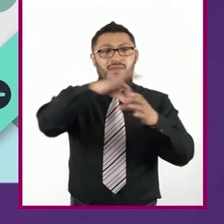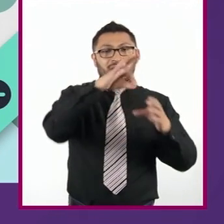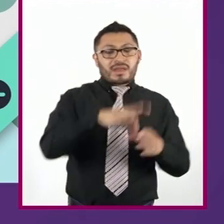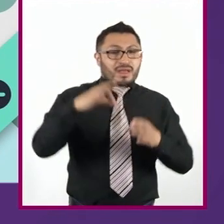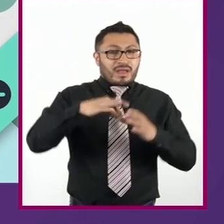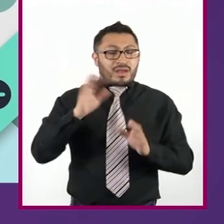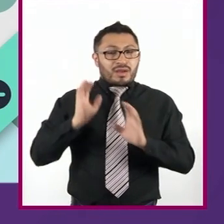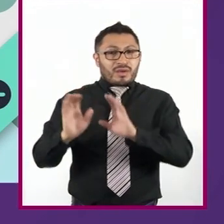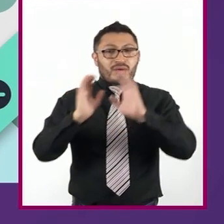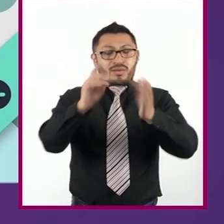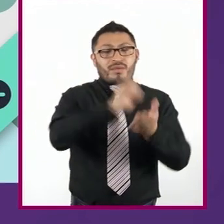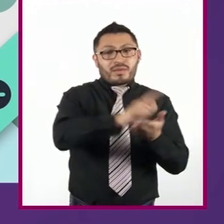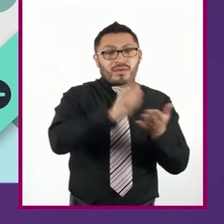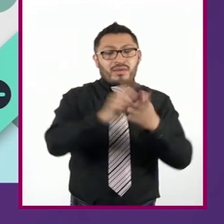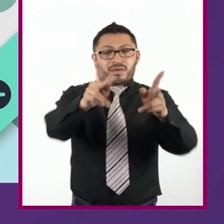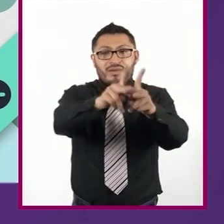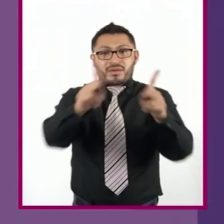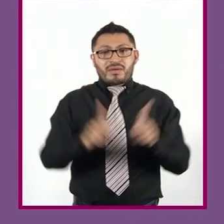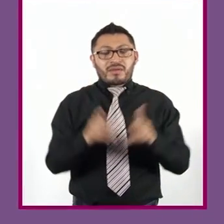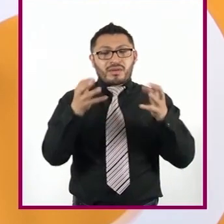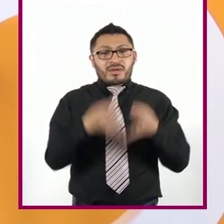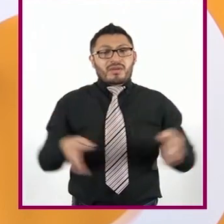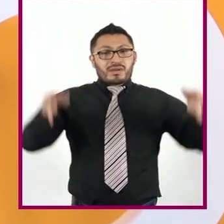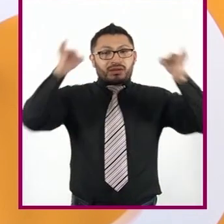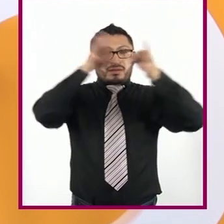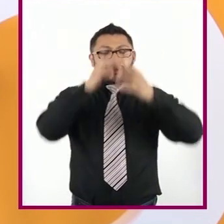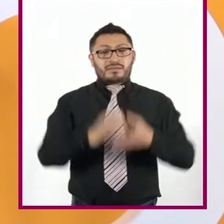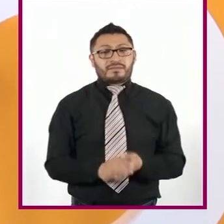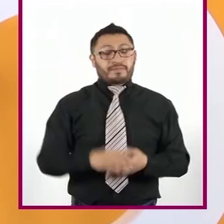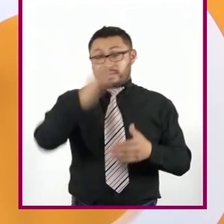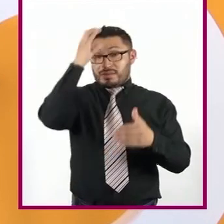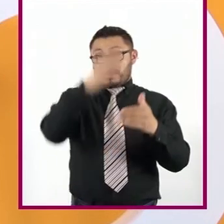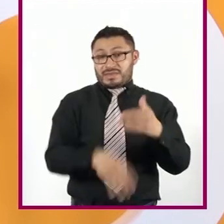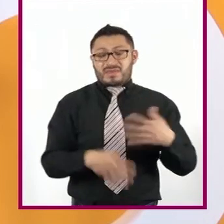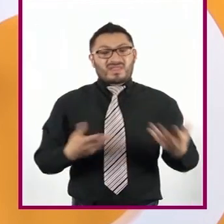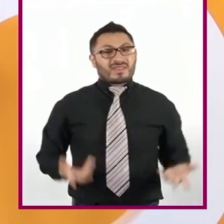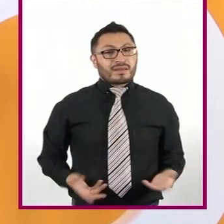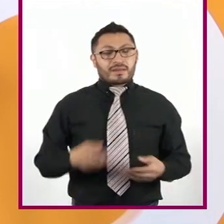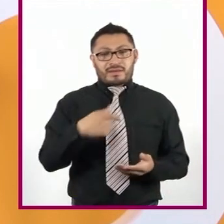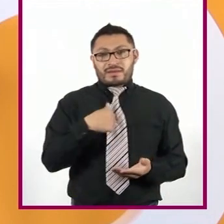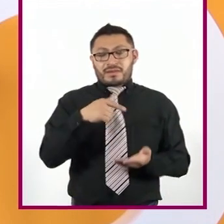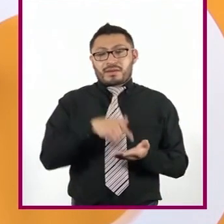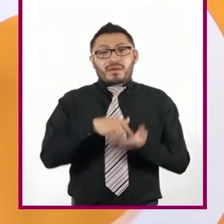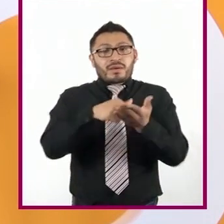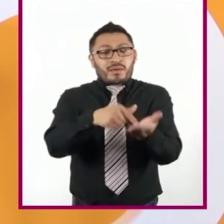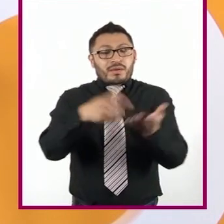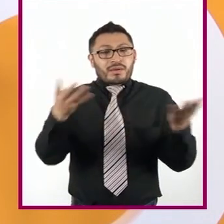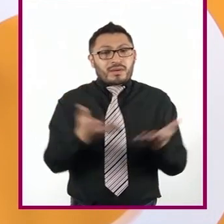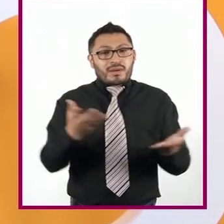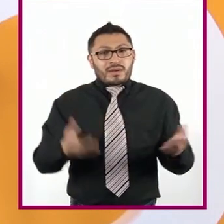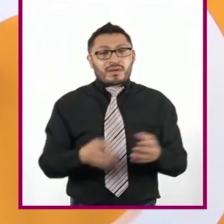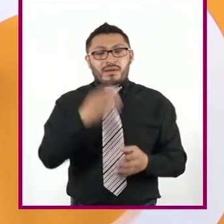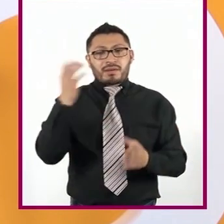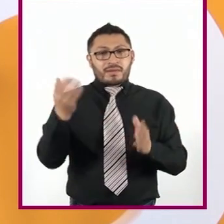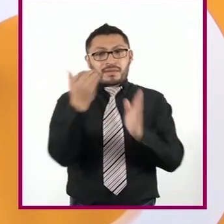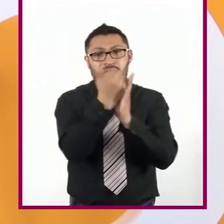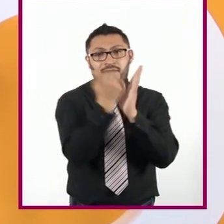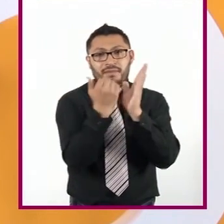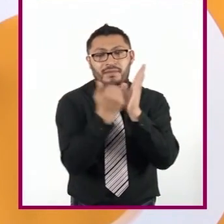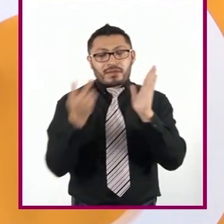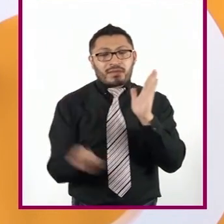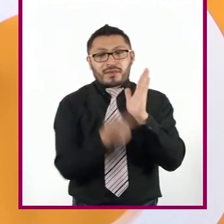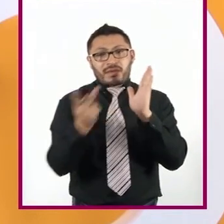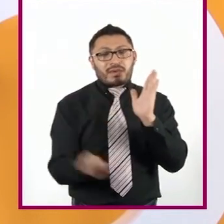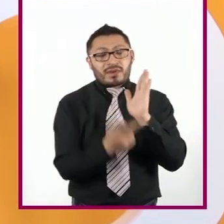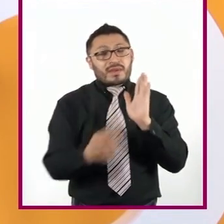darle mantenimiento a la plaza principal. Y para terminar, les propongo diseñar una encuesta de